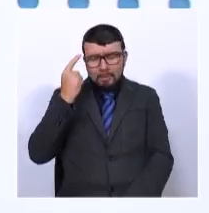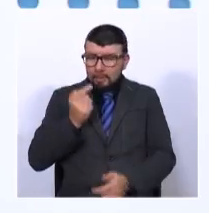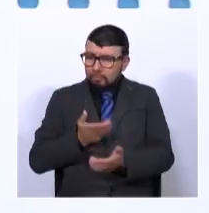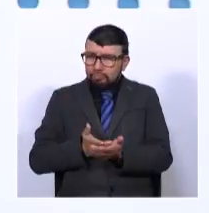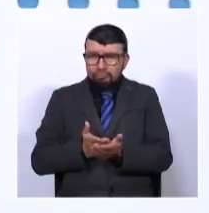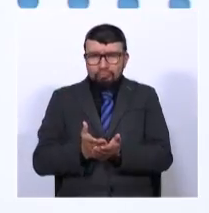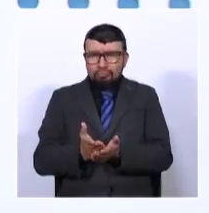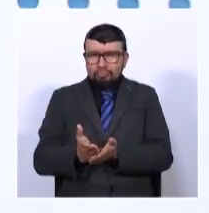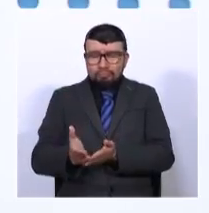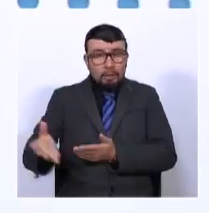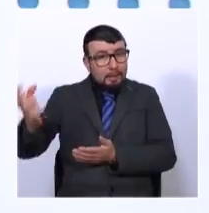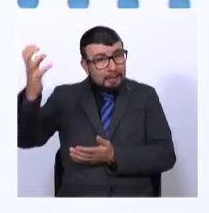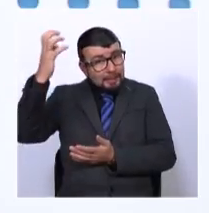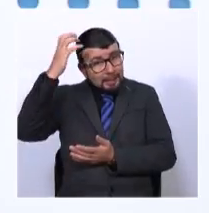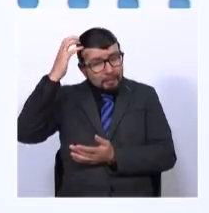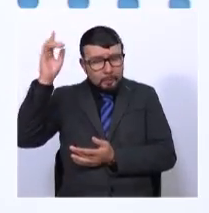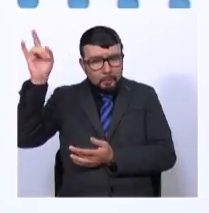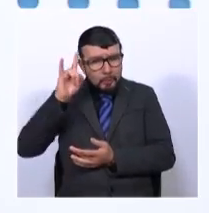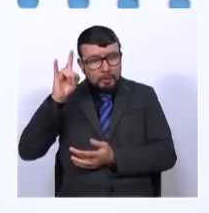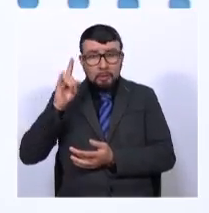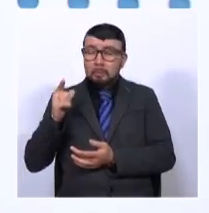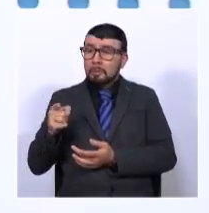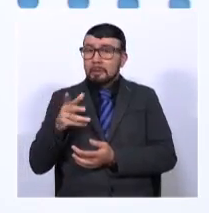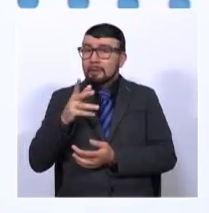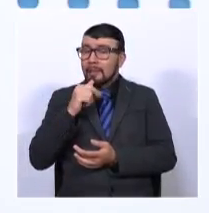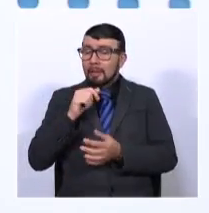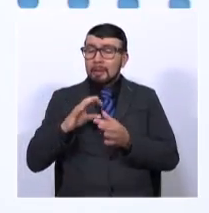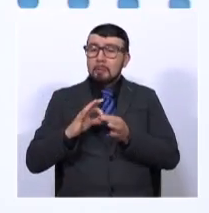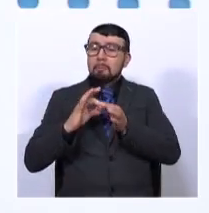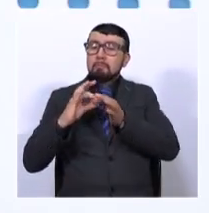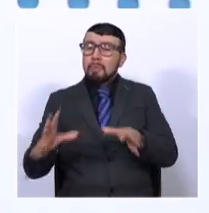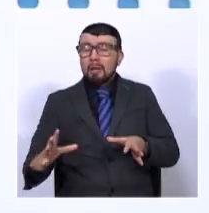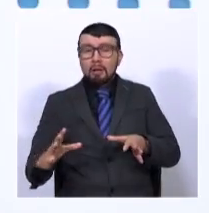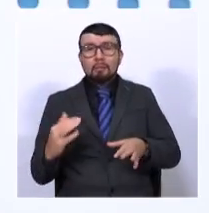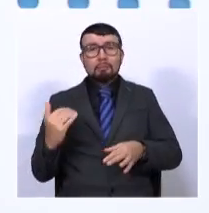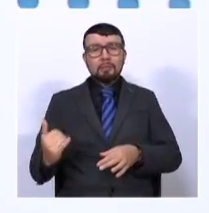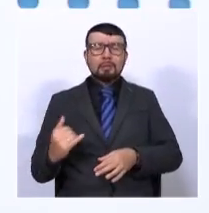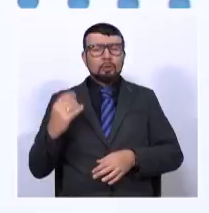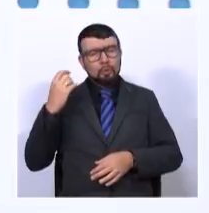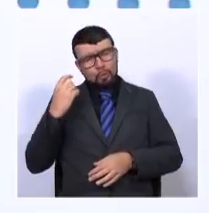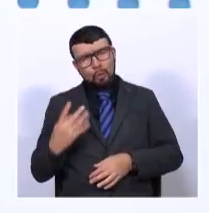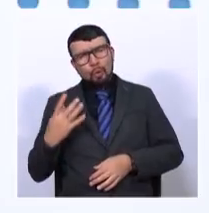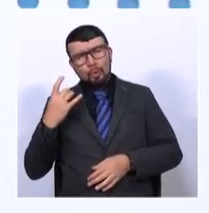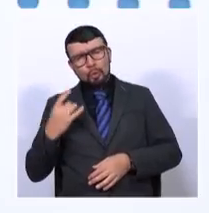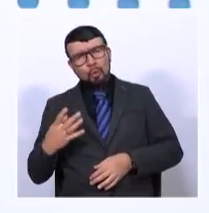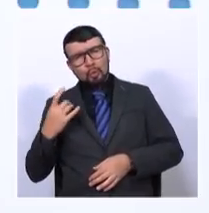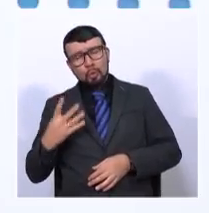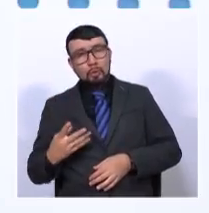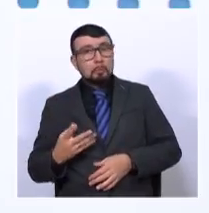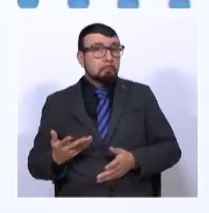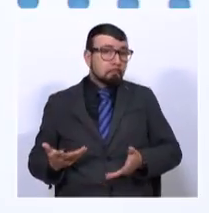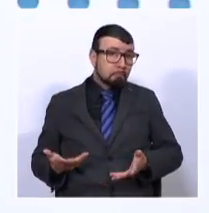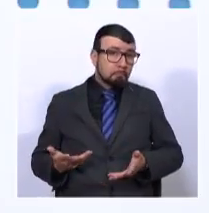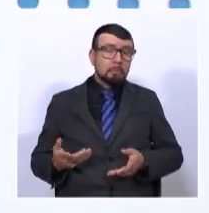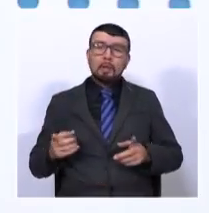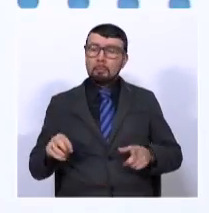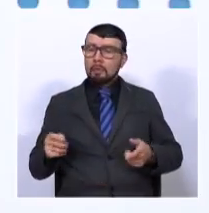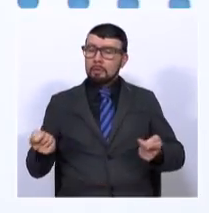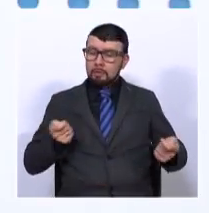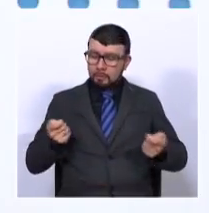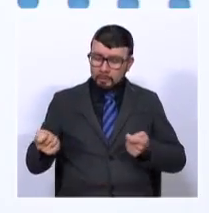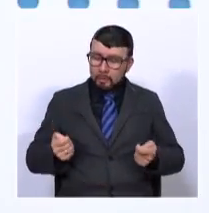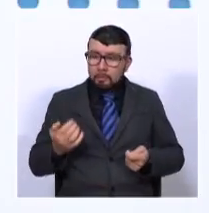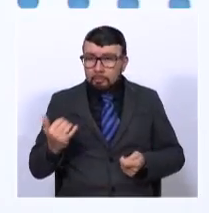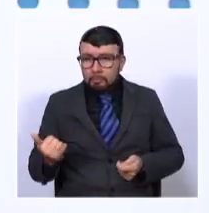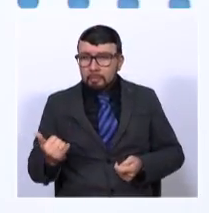cerebro y no ha desprogramado esa impronta y sigue teniendo dolor. Entonces, en estos casos, si ya es un manejo